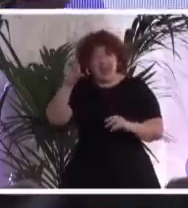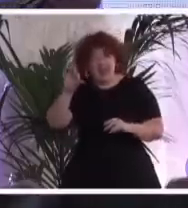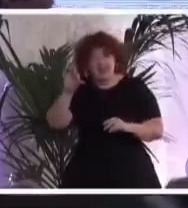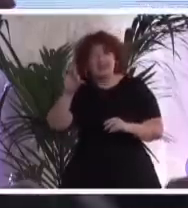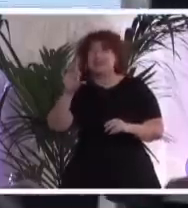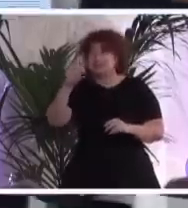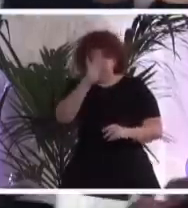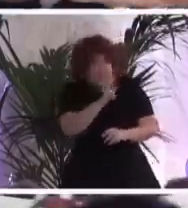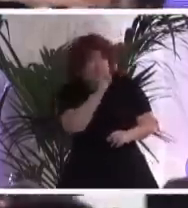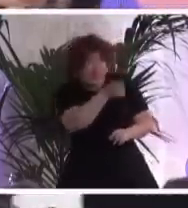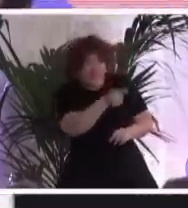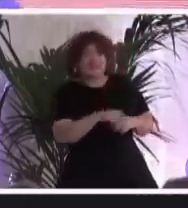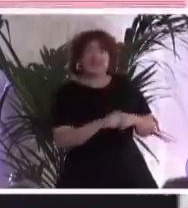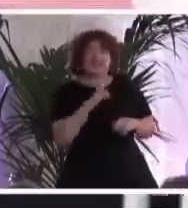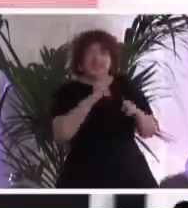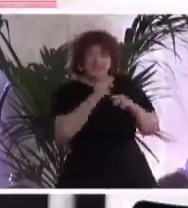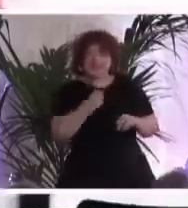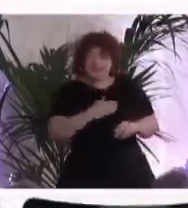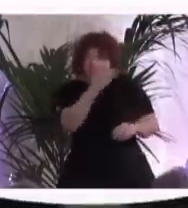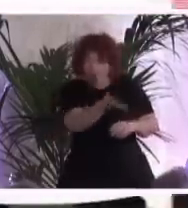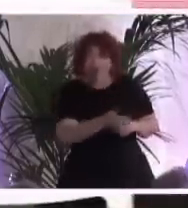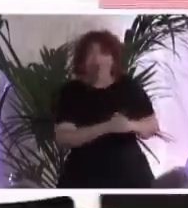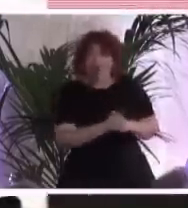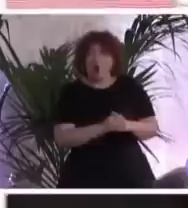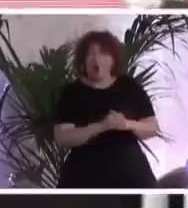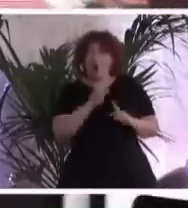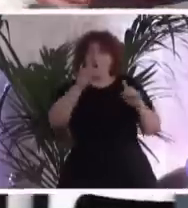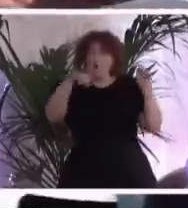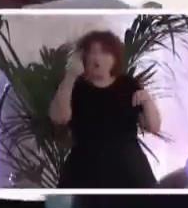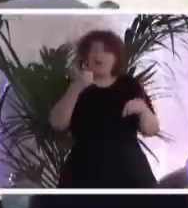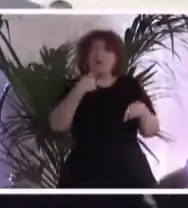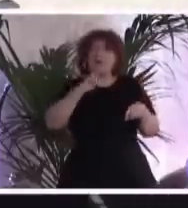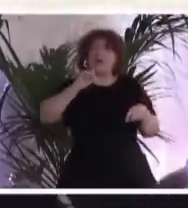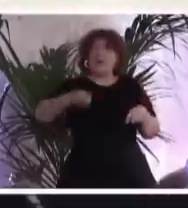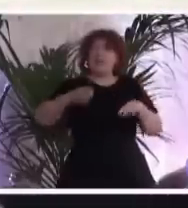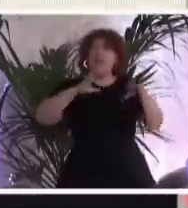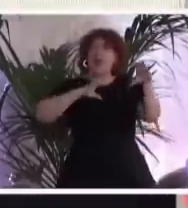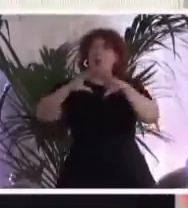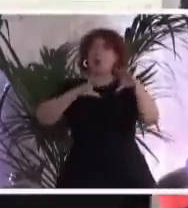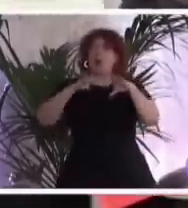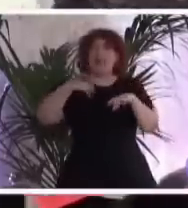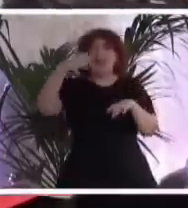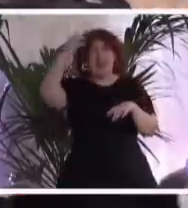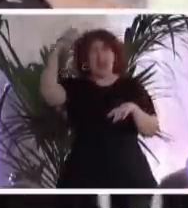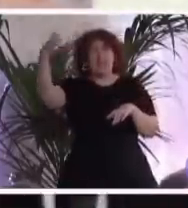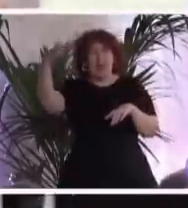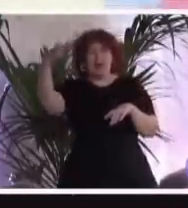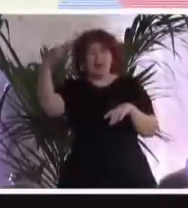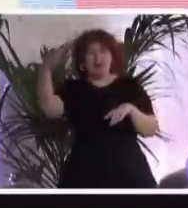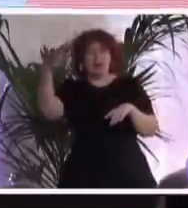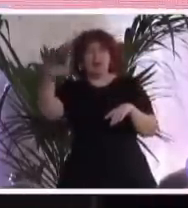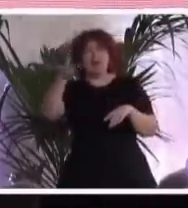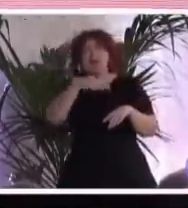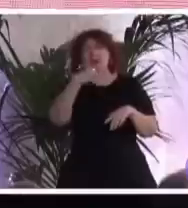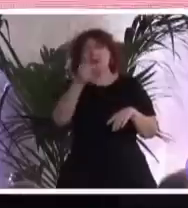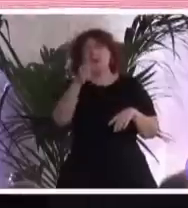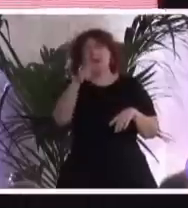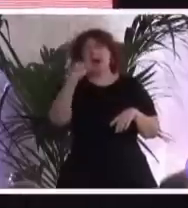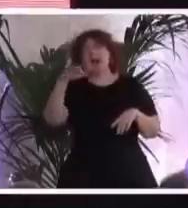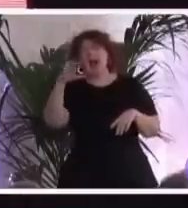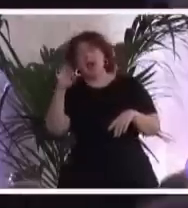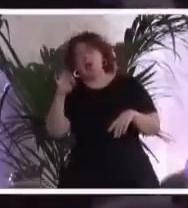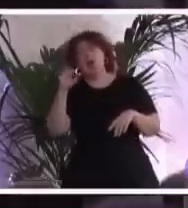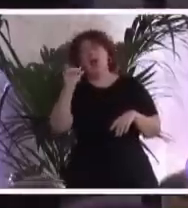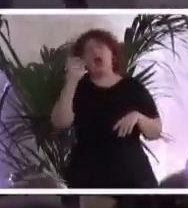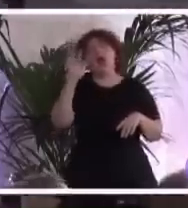Matilde Fernández ese que luego pasó a ser director de comunicación del Real Madrid cuando Juan Barranco y Alfonso guerra